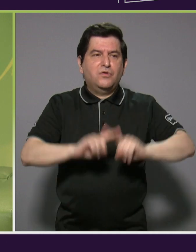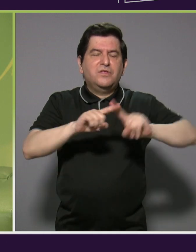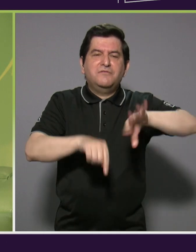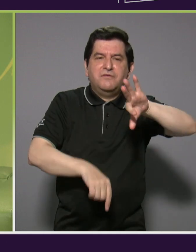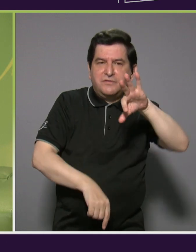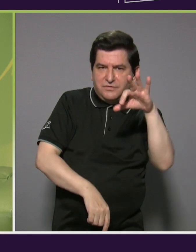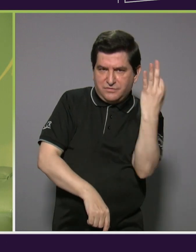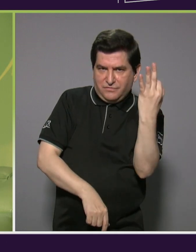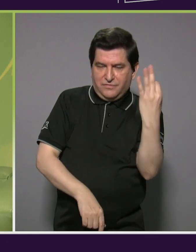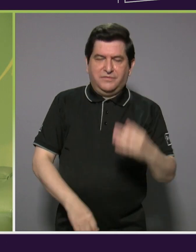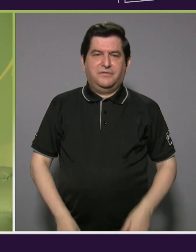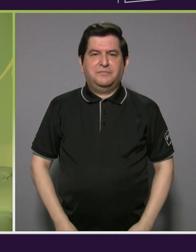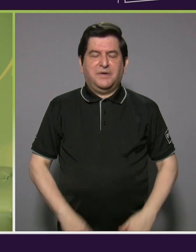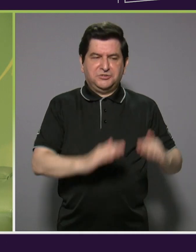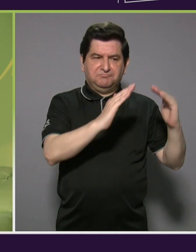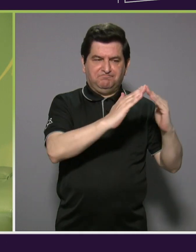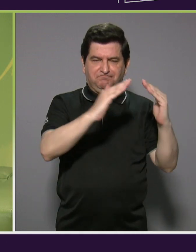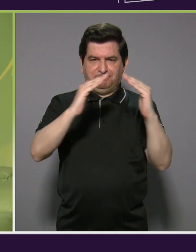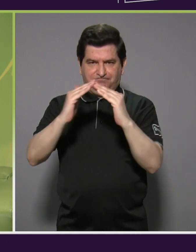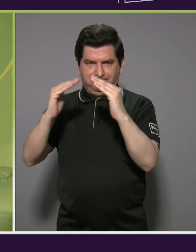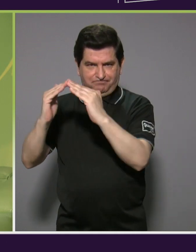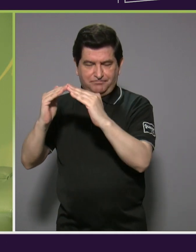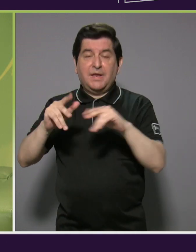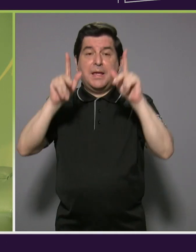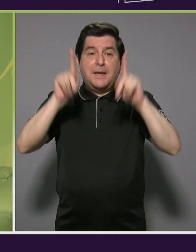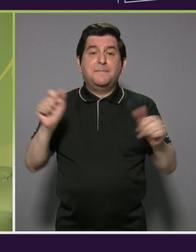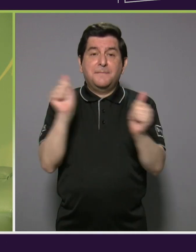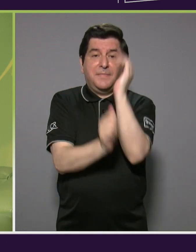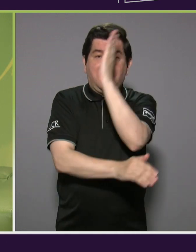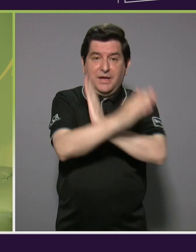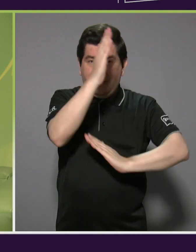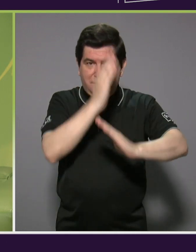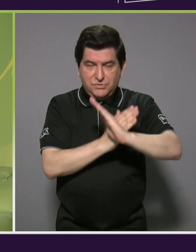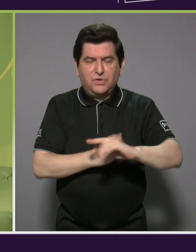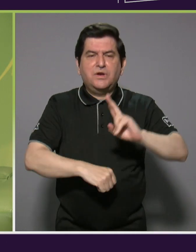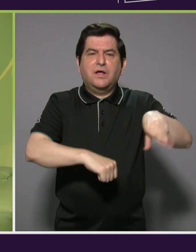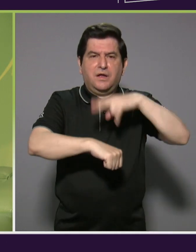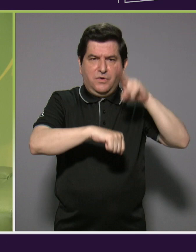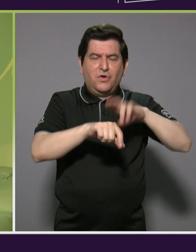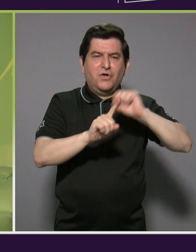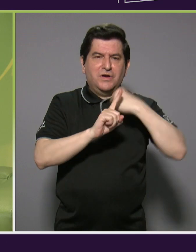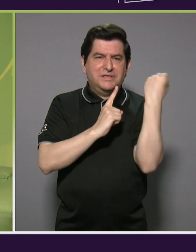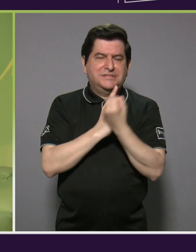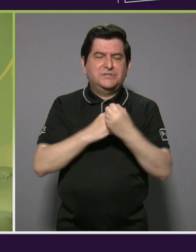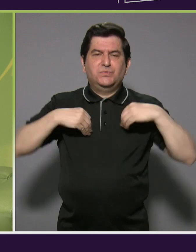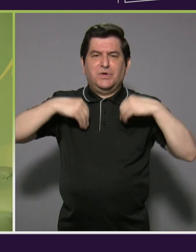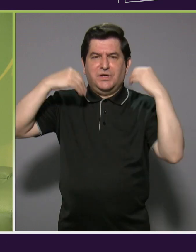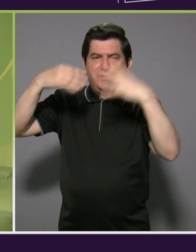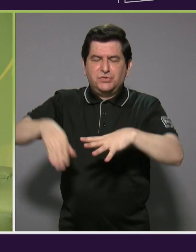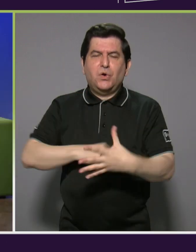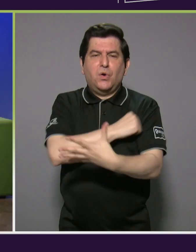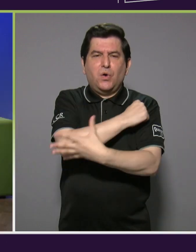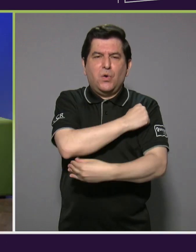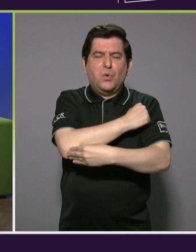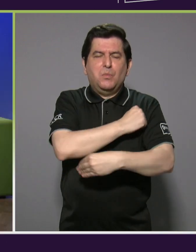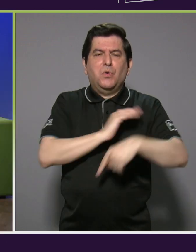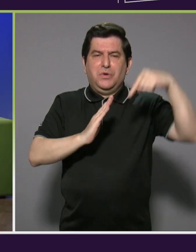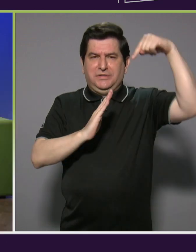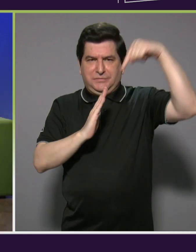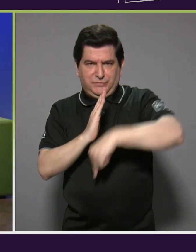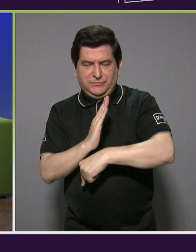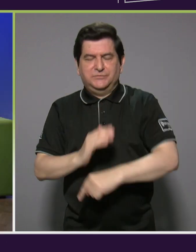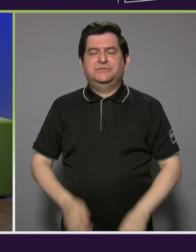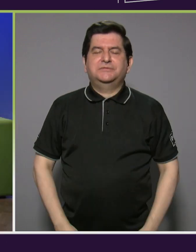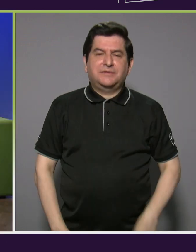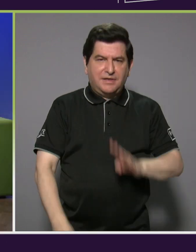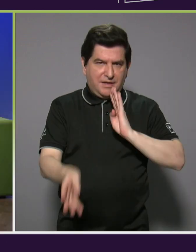modalidades residenciales para personas con discapacidad, usualmente en situación de abandono, de pobreza y pobreza extrema.